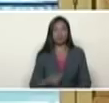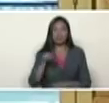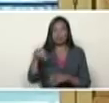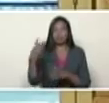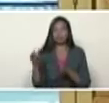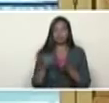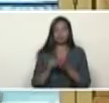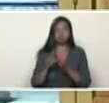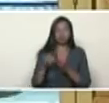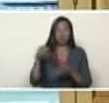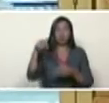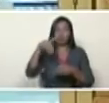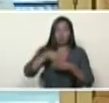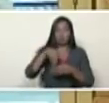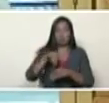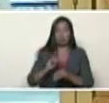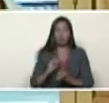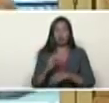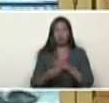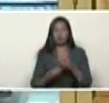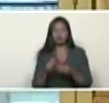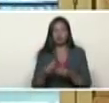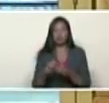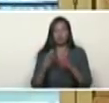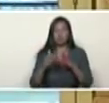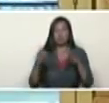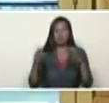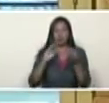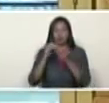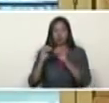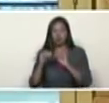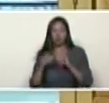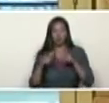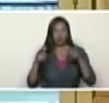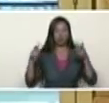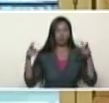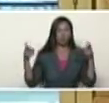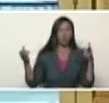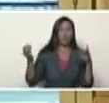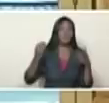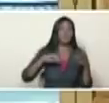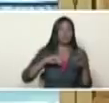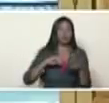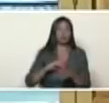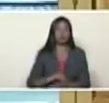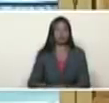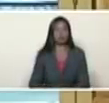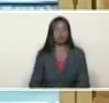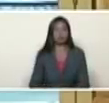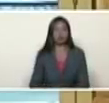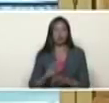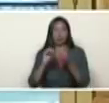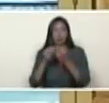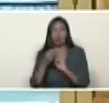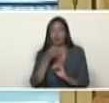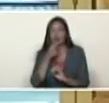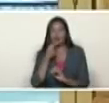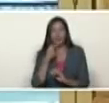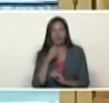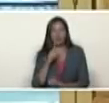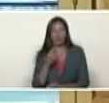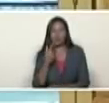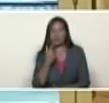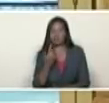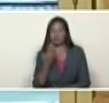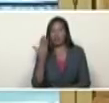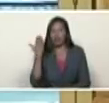nos metemos allí y después lo vamos engrandeciendo y mejorando. Y poniéndolo fino, pues, o pepito, como decía